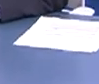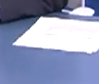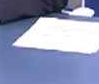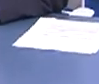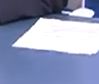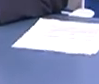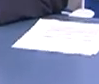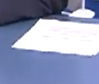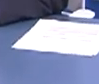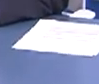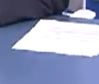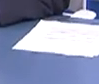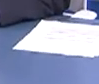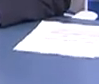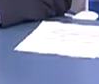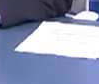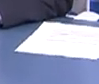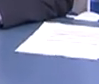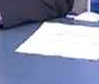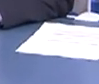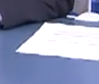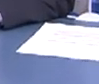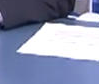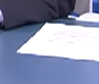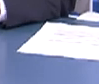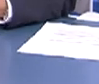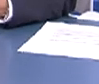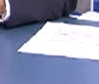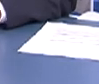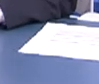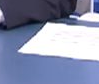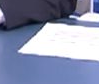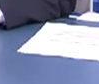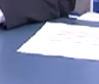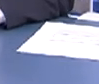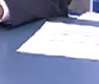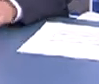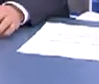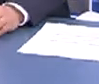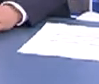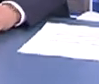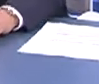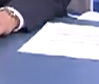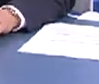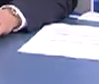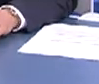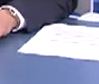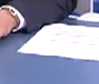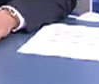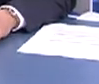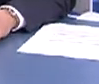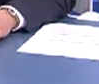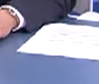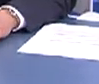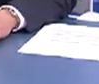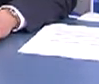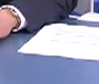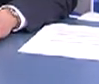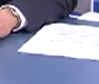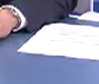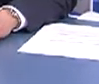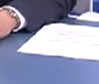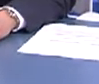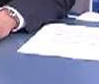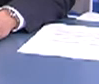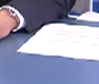centrales del plan de gobierno del presidente Andrés Manuel López Obrador y por supuesto, de nuevo, secretario de Educación Pública, Esteban Moctezuma Barragán. Muy buenos